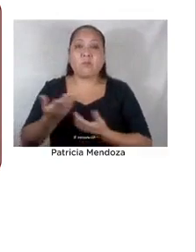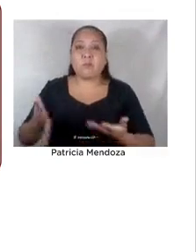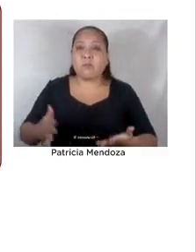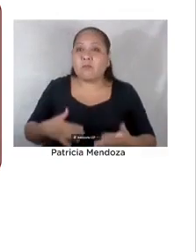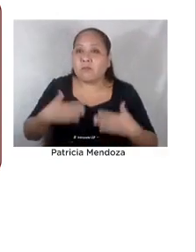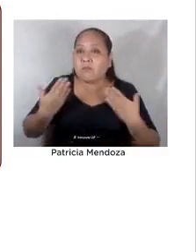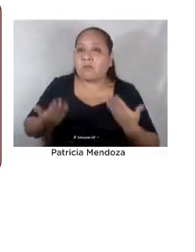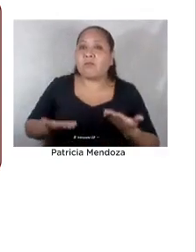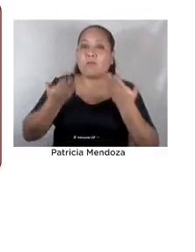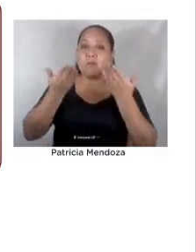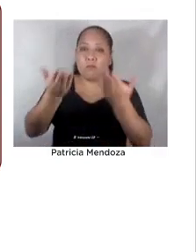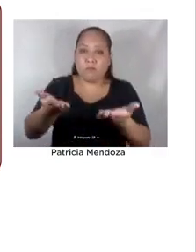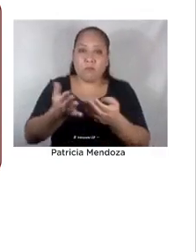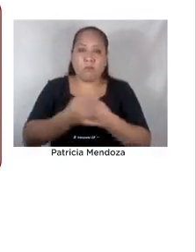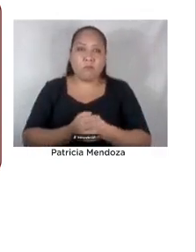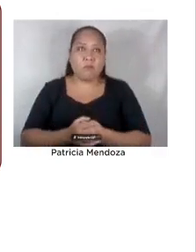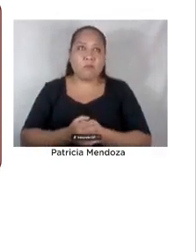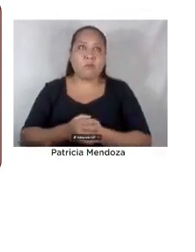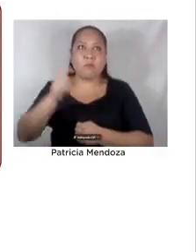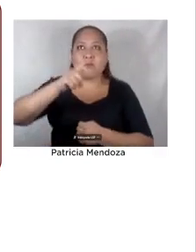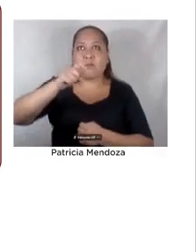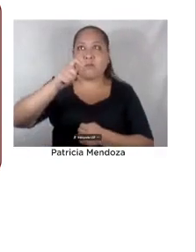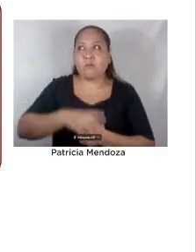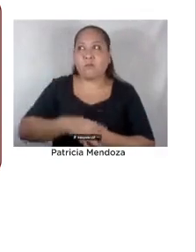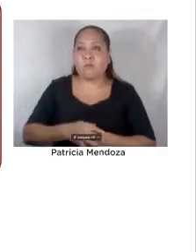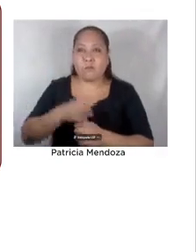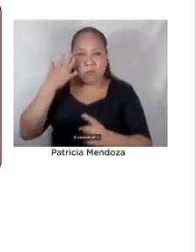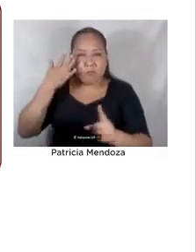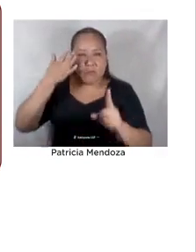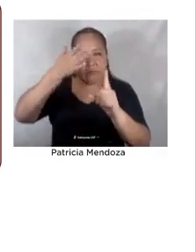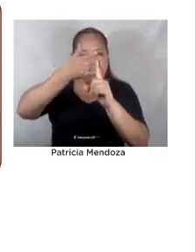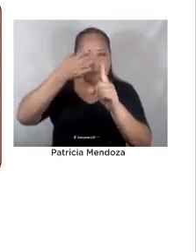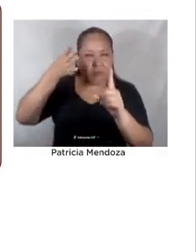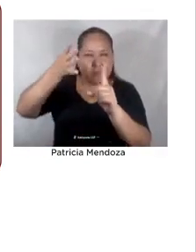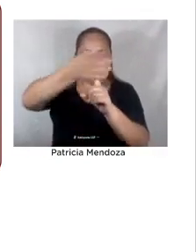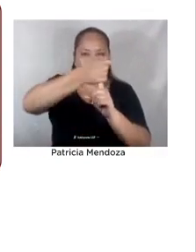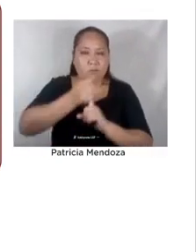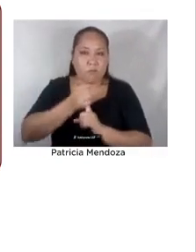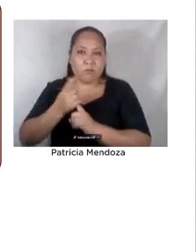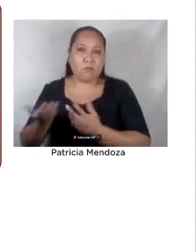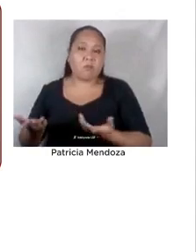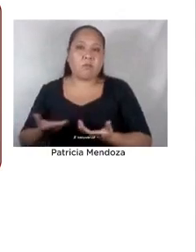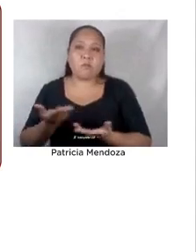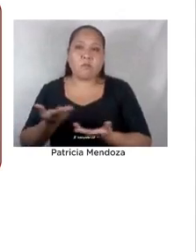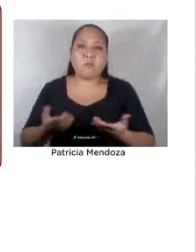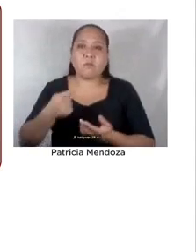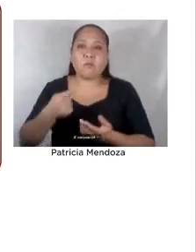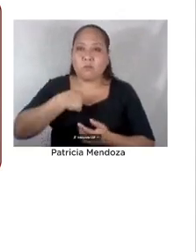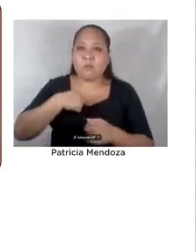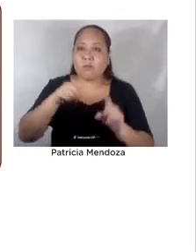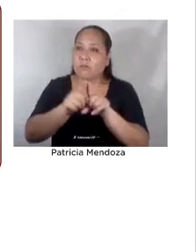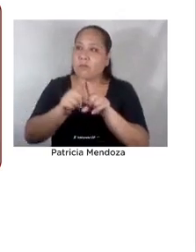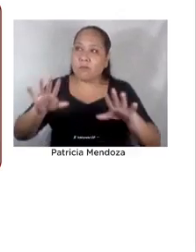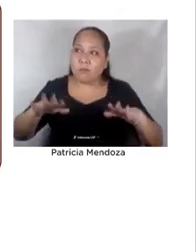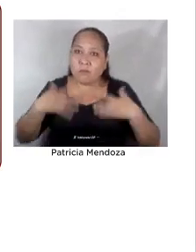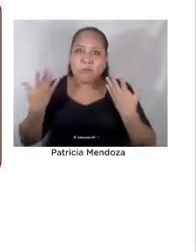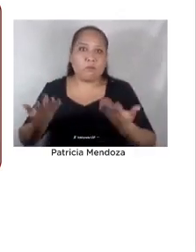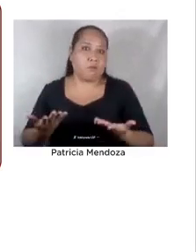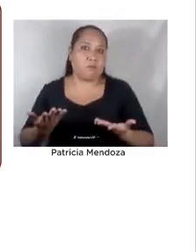brindar necesita identificar hasta dónde yo también puedo hacer, ¿no? Entonces,